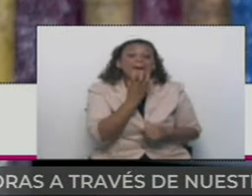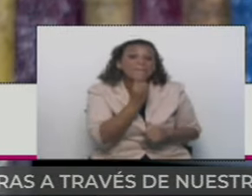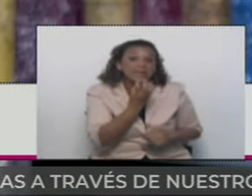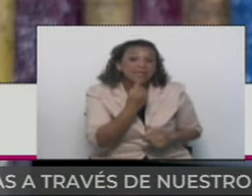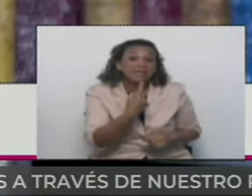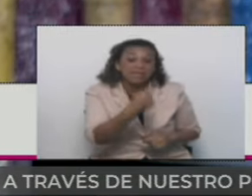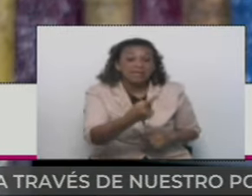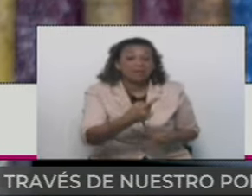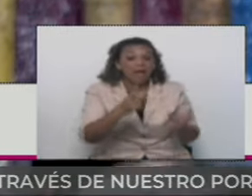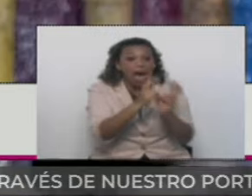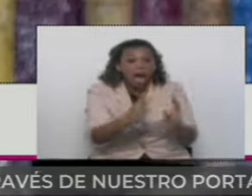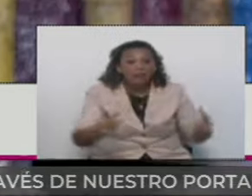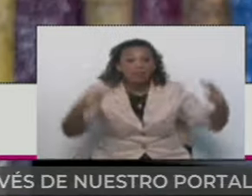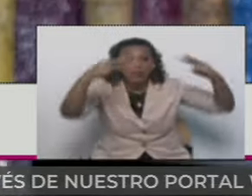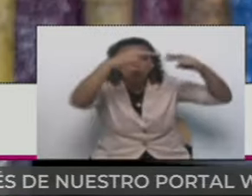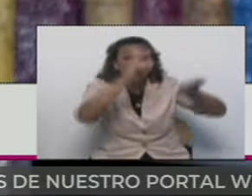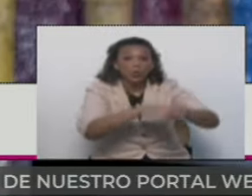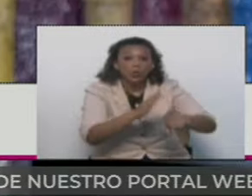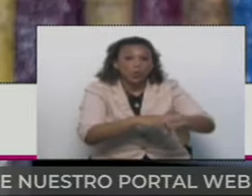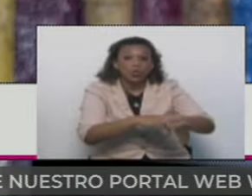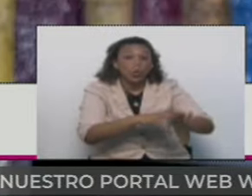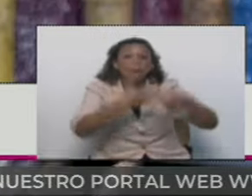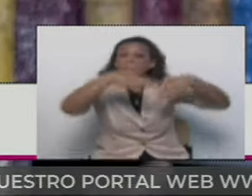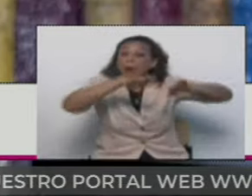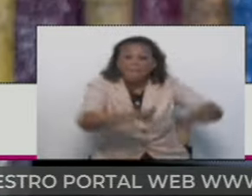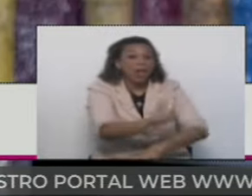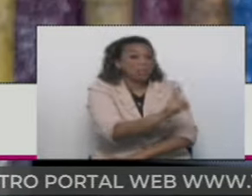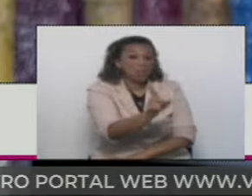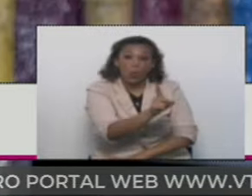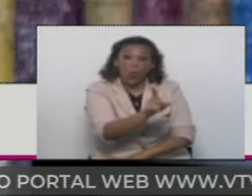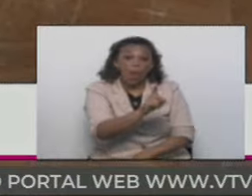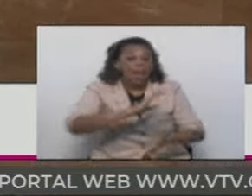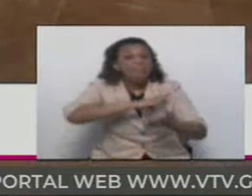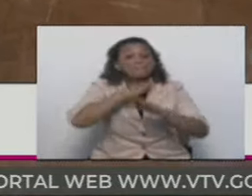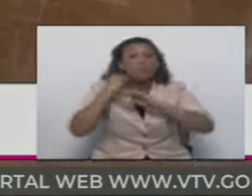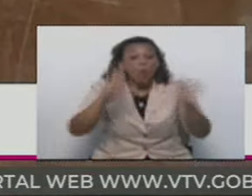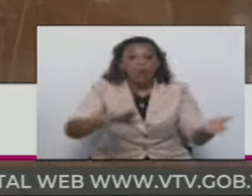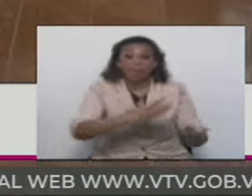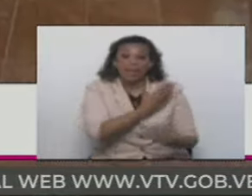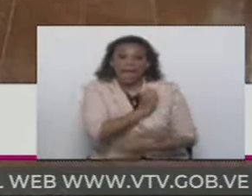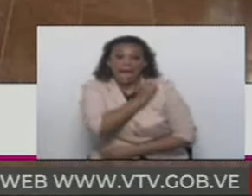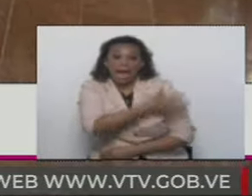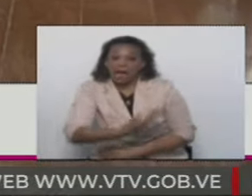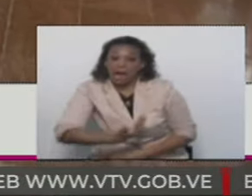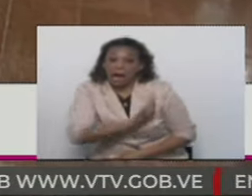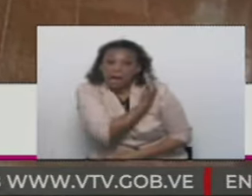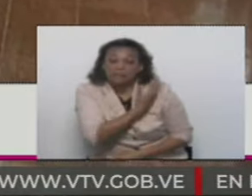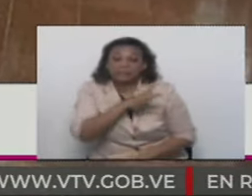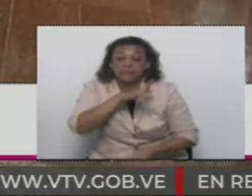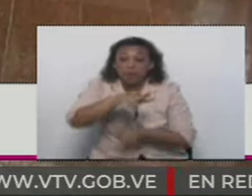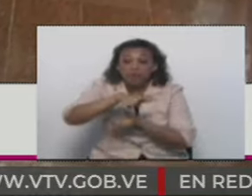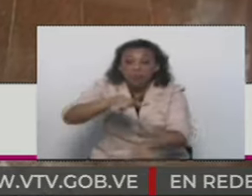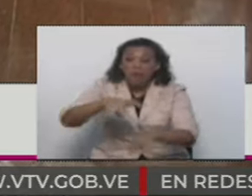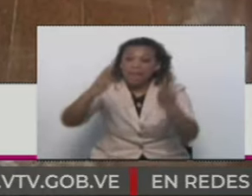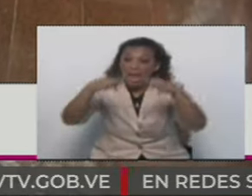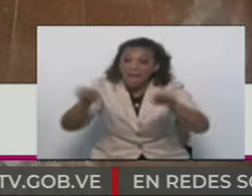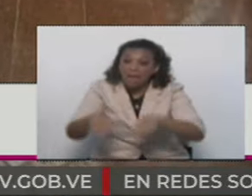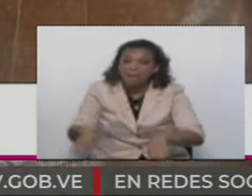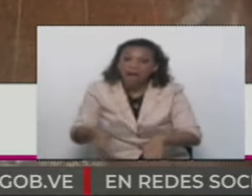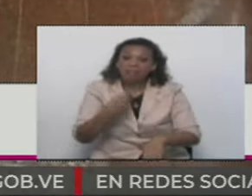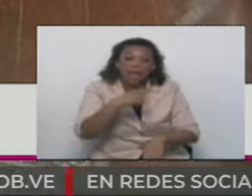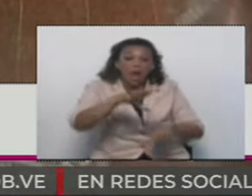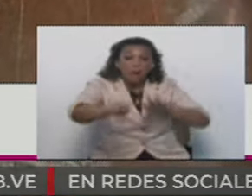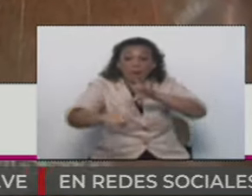dijo ante las Naciones Unidas, no vamos a parar el genocidio en Gaza y la agresión, los bombardeos al Líbano. Y desde